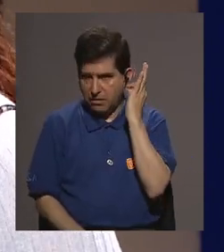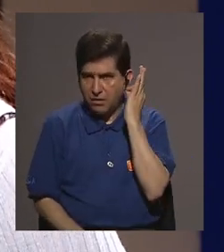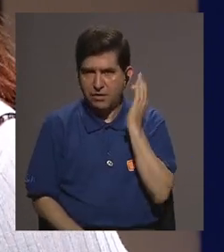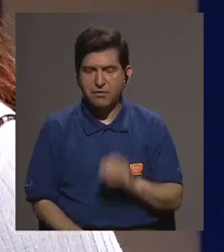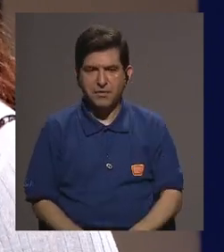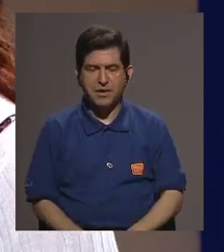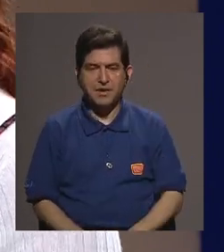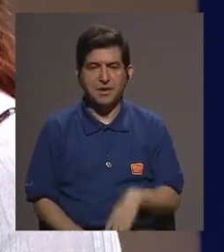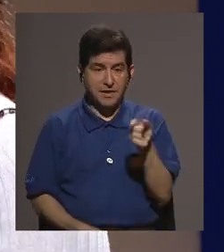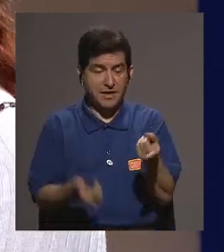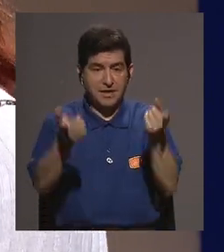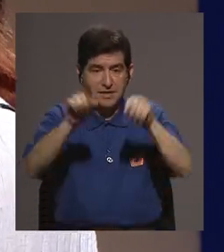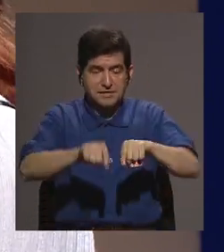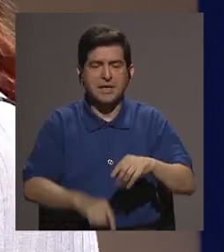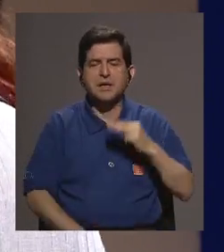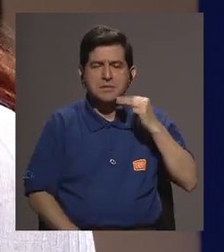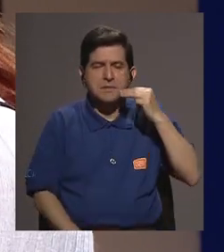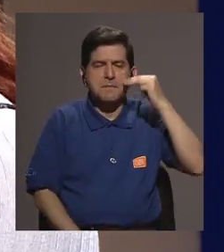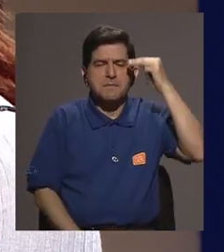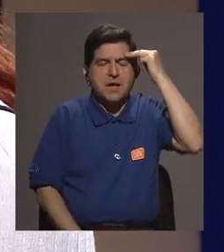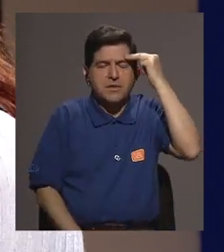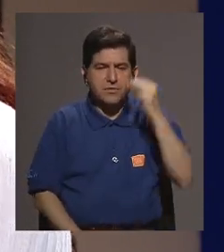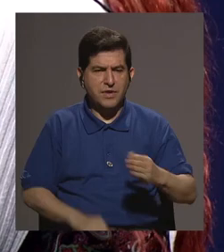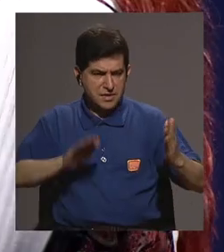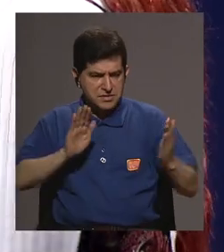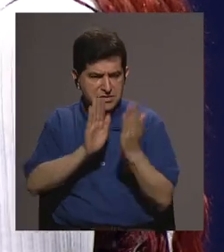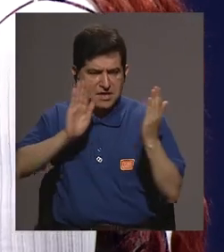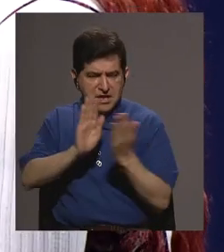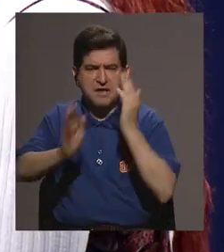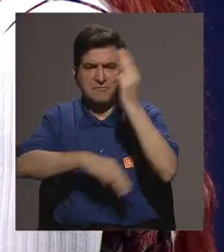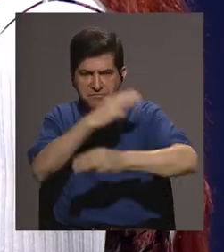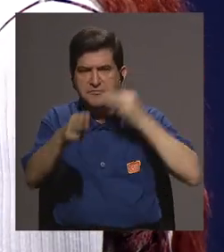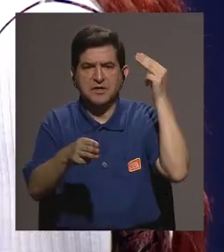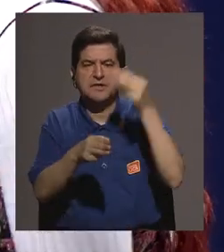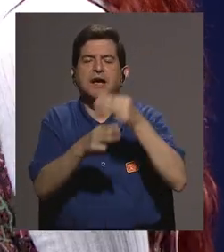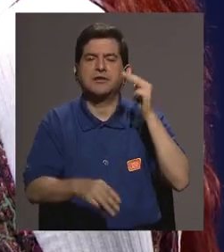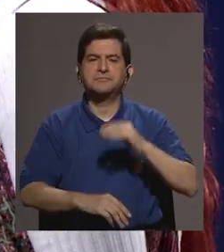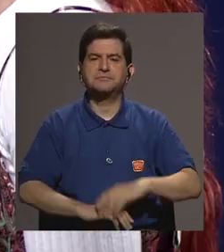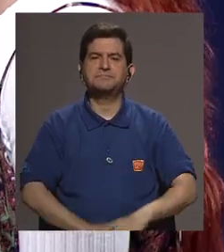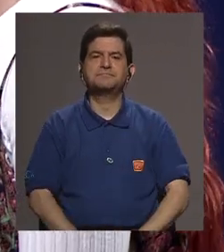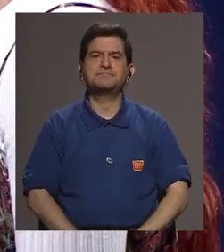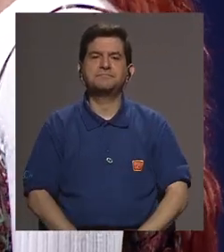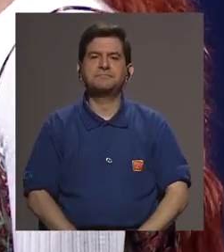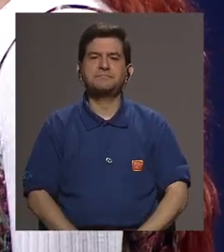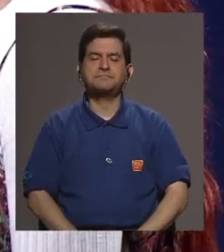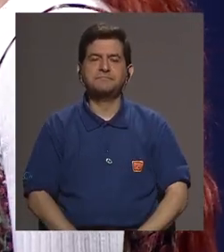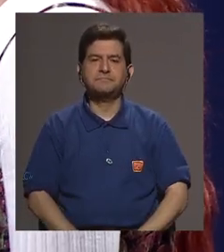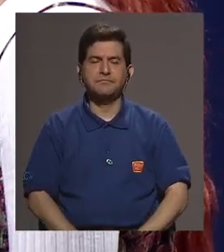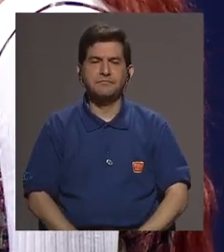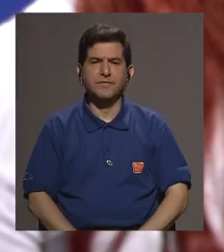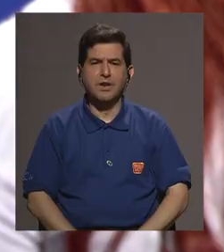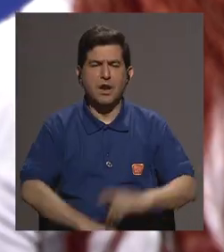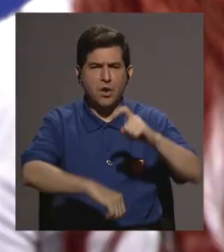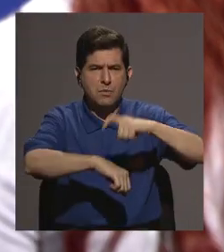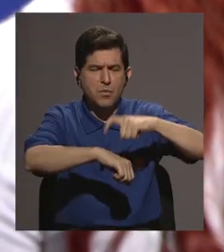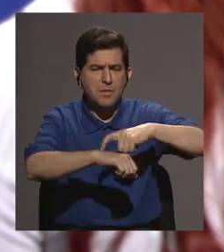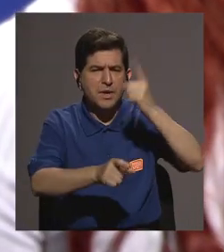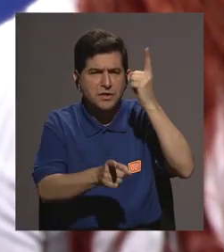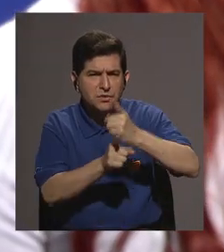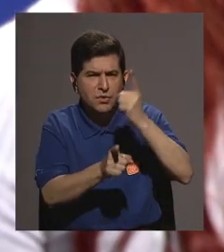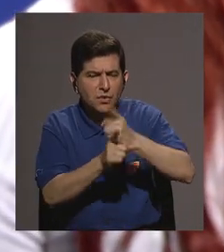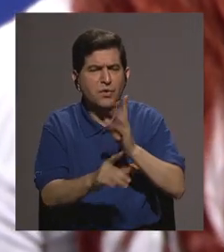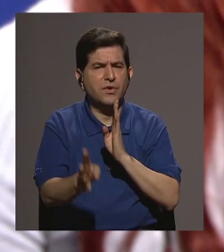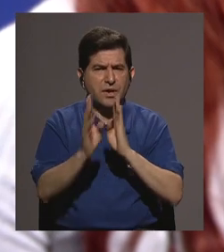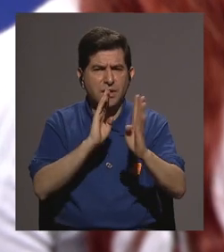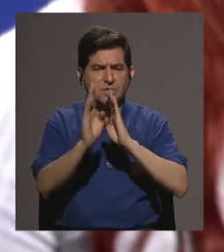de una chica que justamente lo va madurando y va enfrentándose a el mundo y es